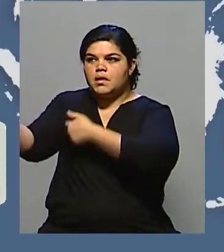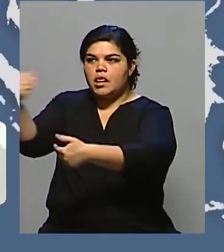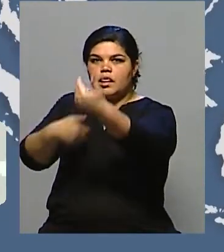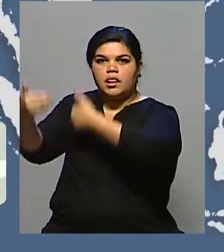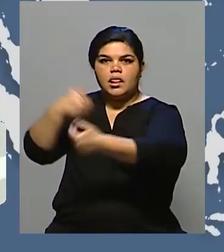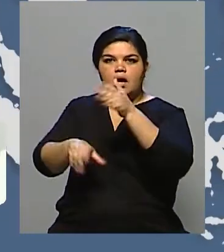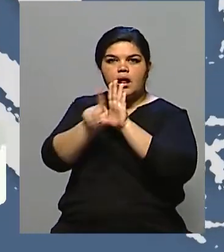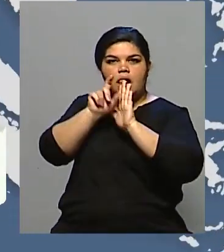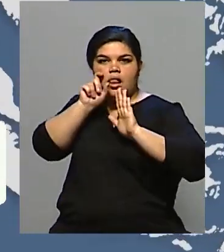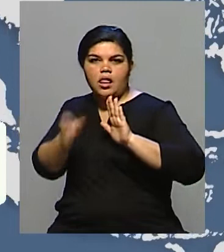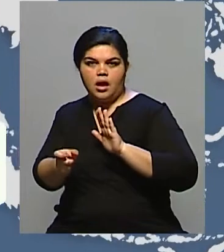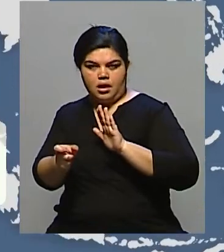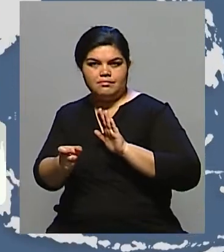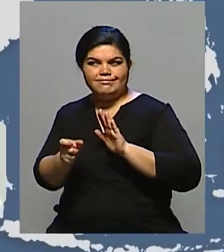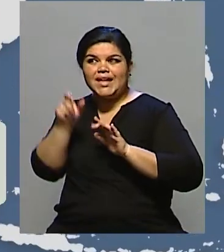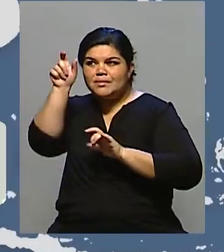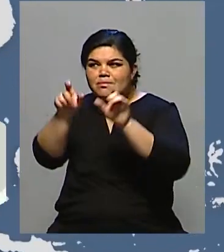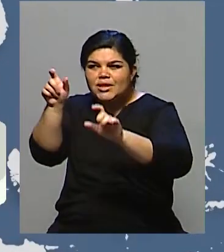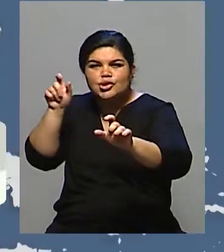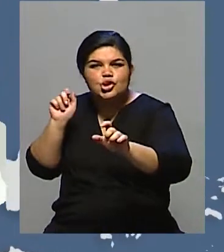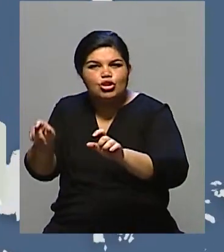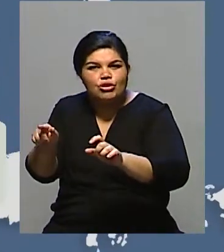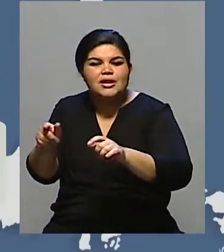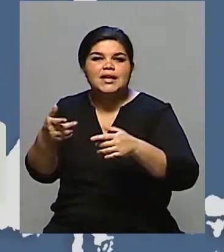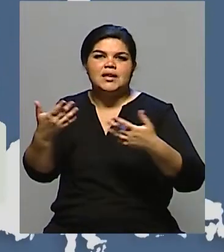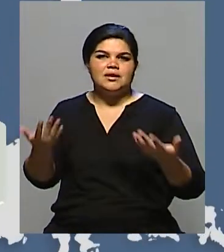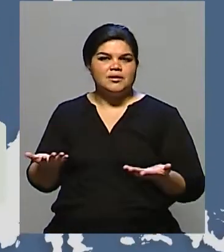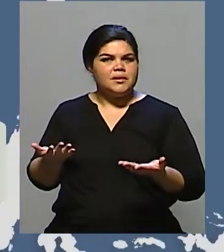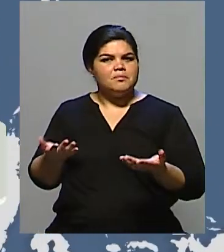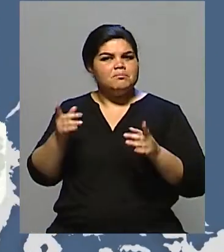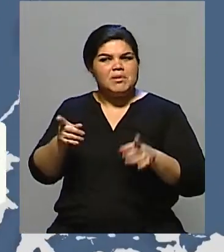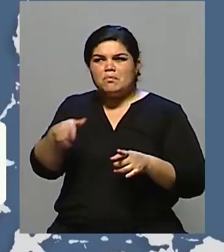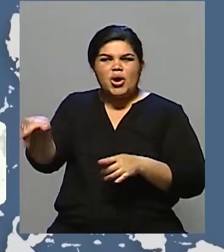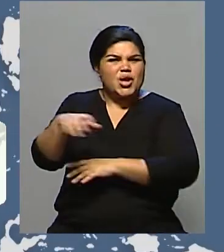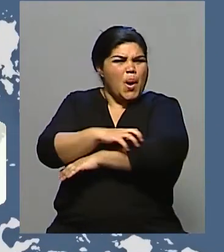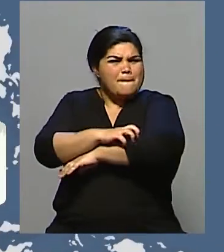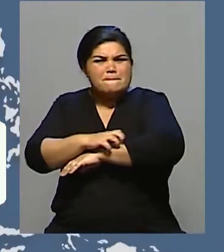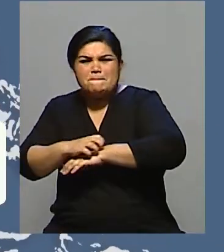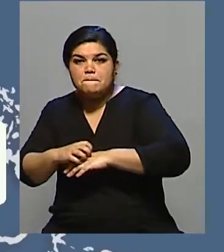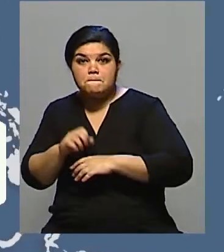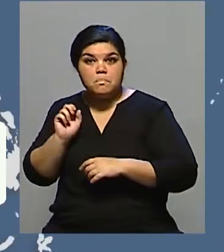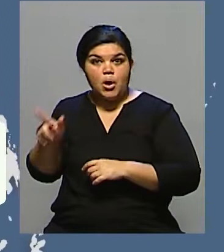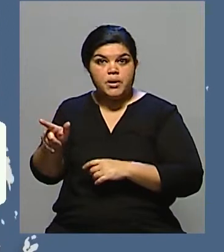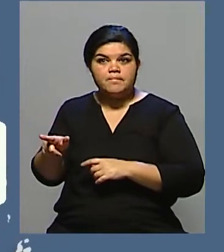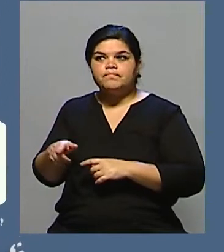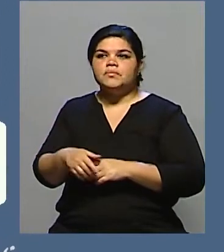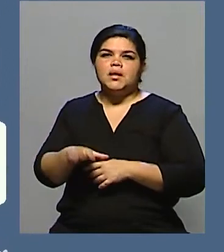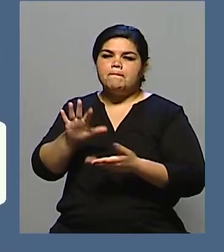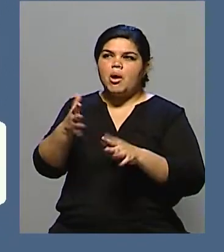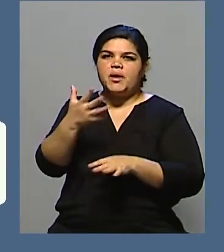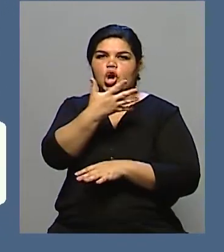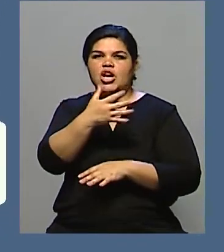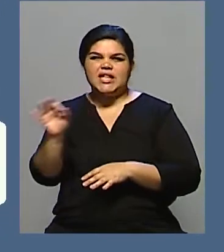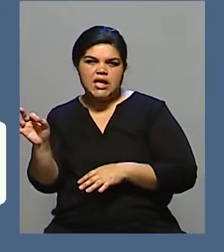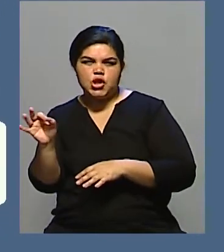bien. Esta es gente verdaderamente, seres humanos pobres, que gastan desde 500